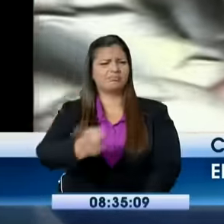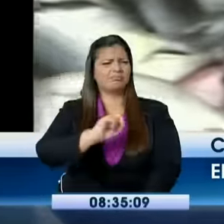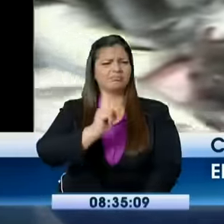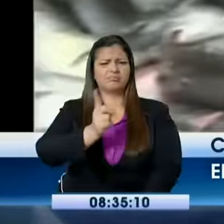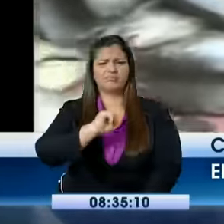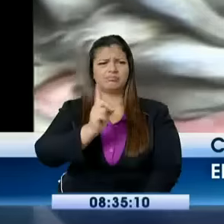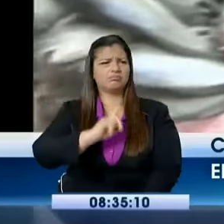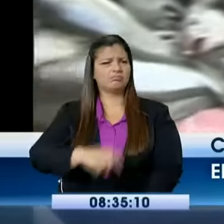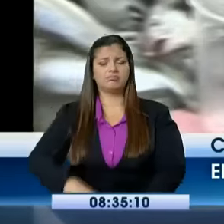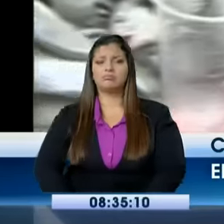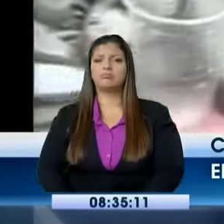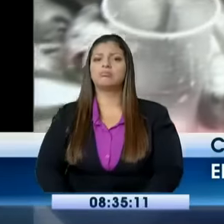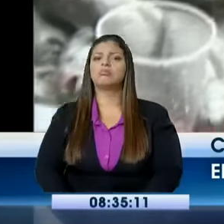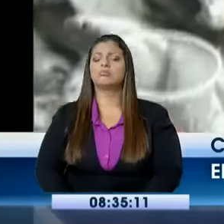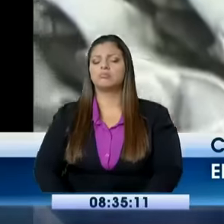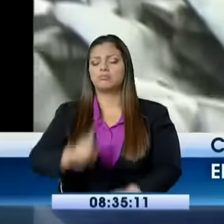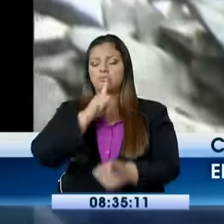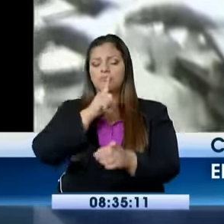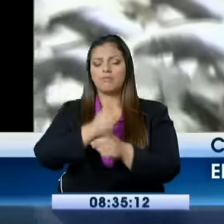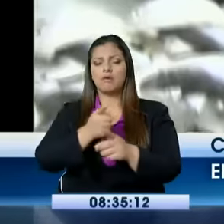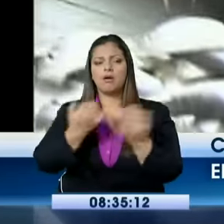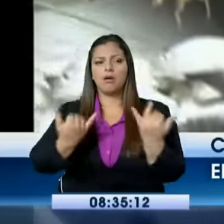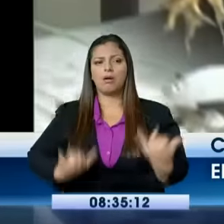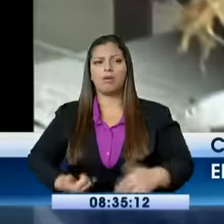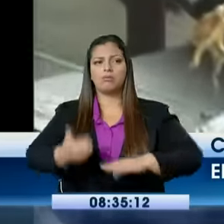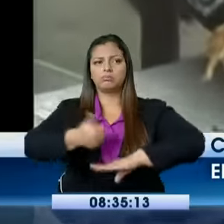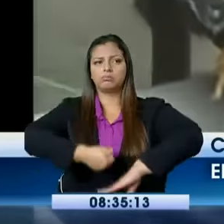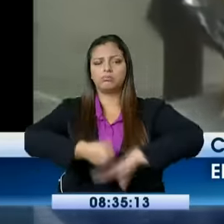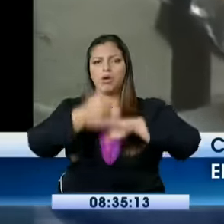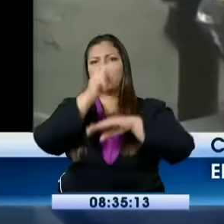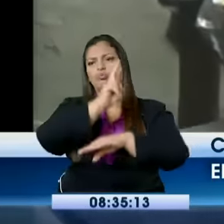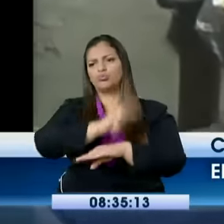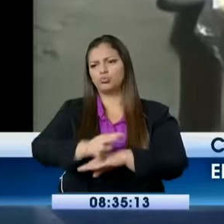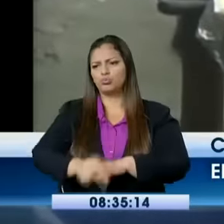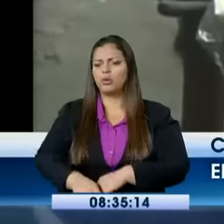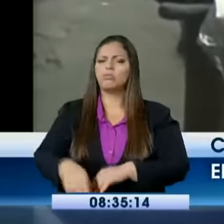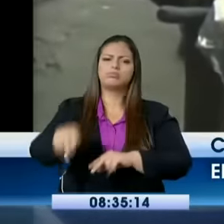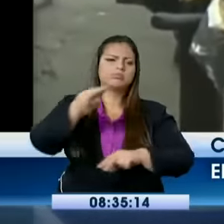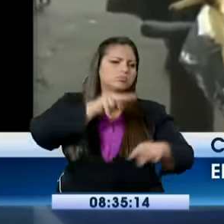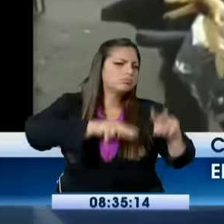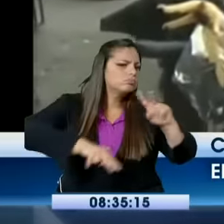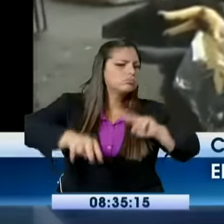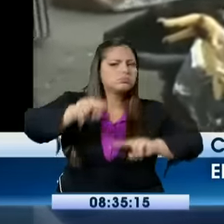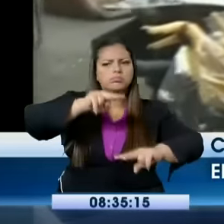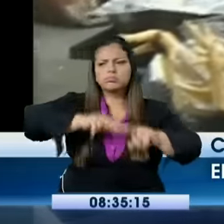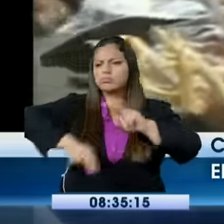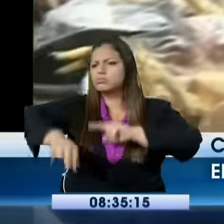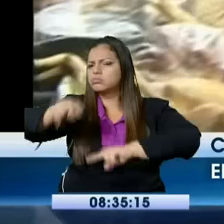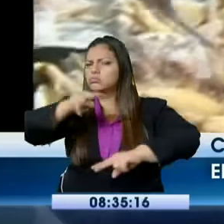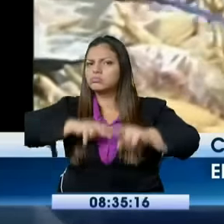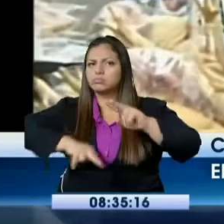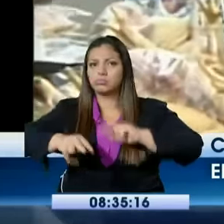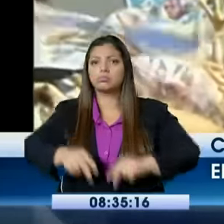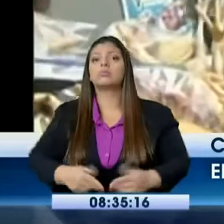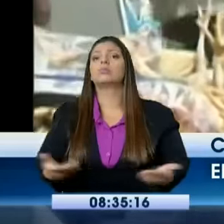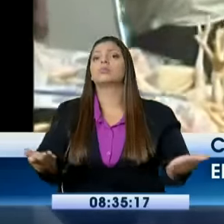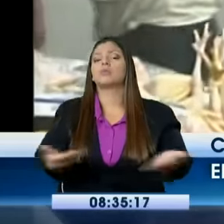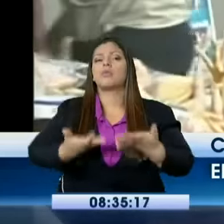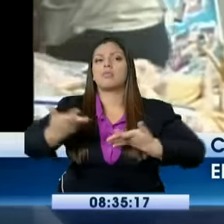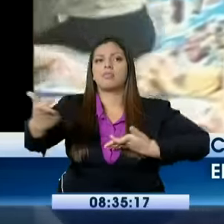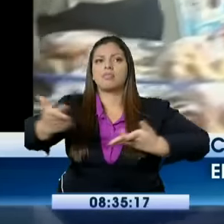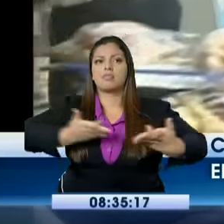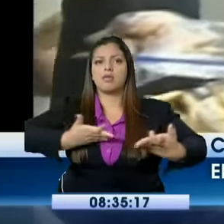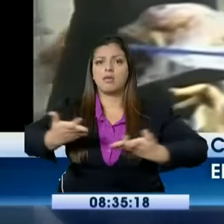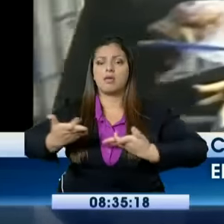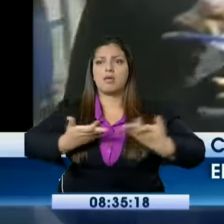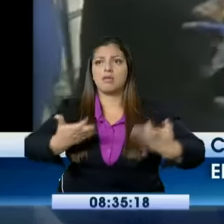en conjunto también con el señor intendente. Nos encontramos realizando estos operativos para así verificar que las tiendas cuenten con la lista de precios. En este caso, la